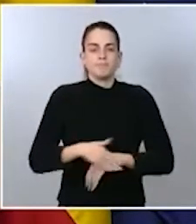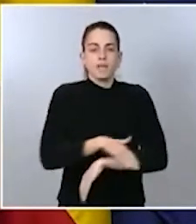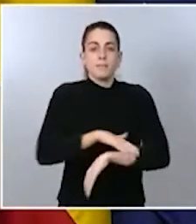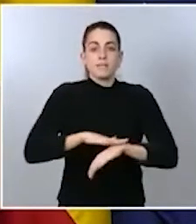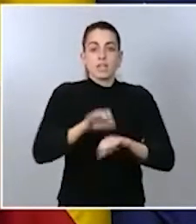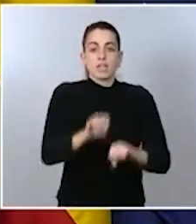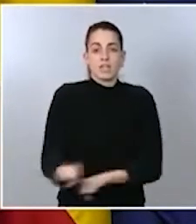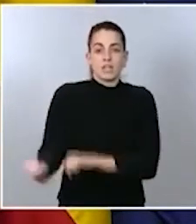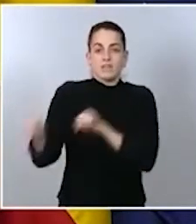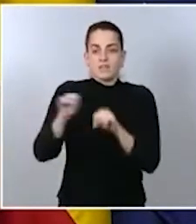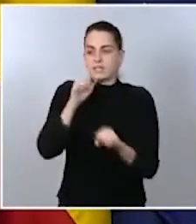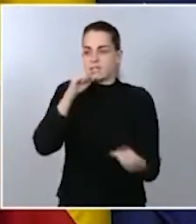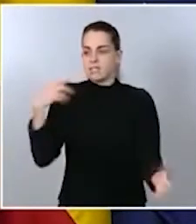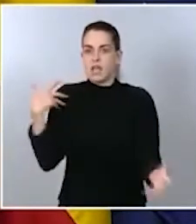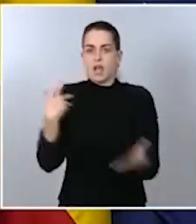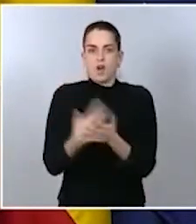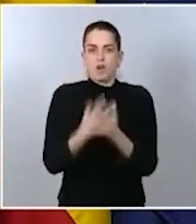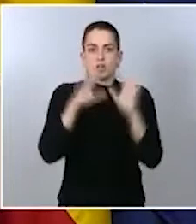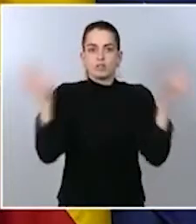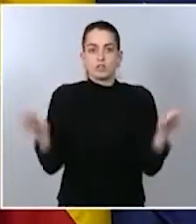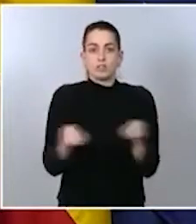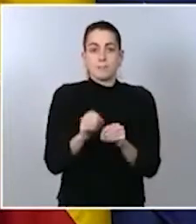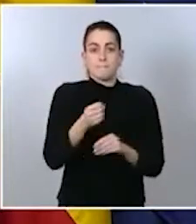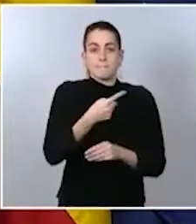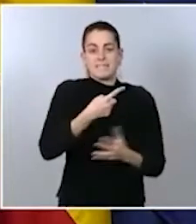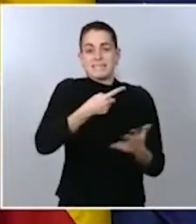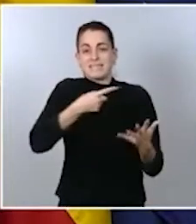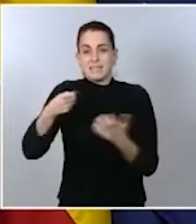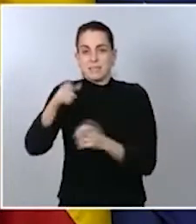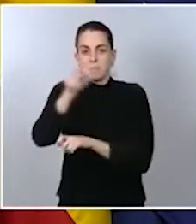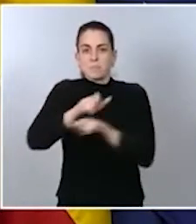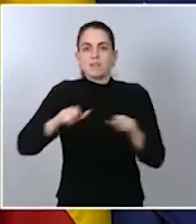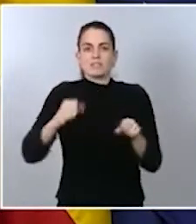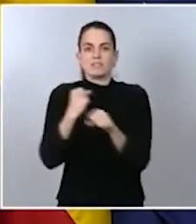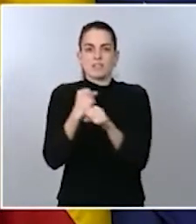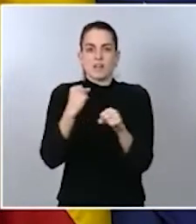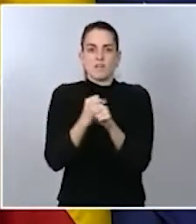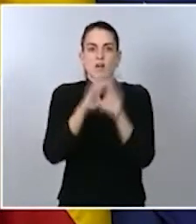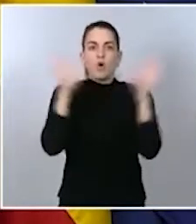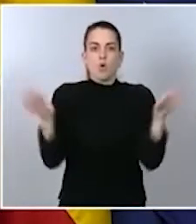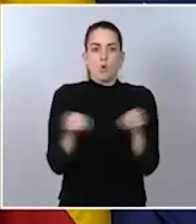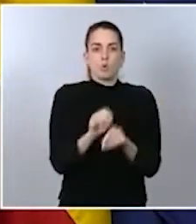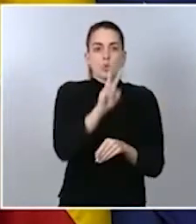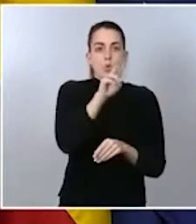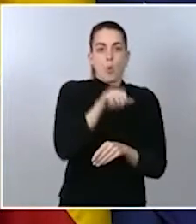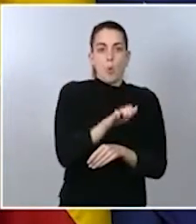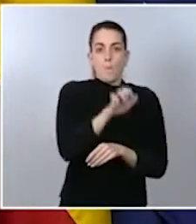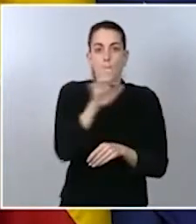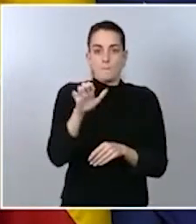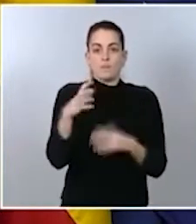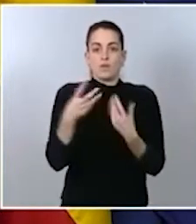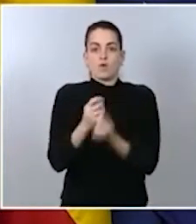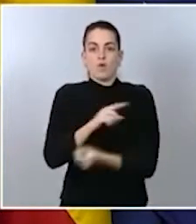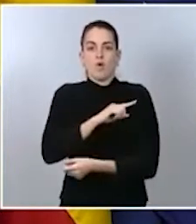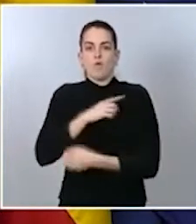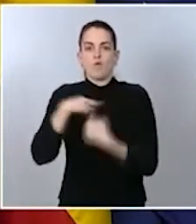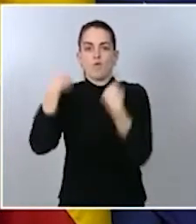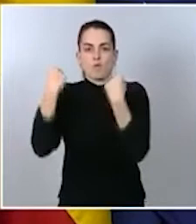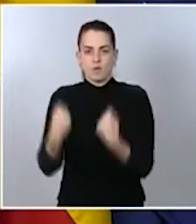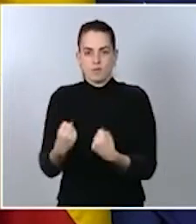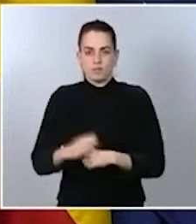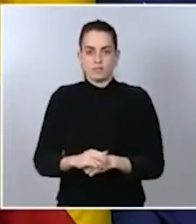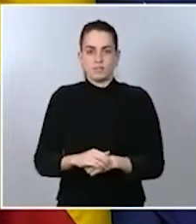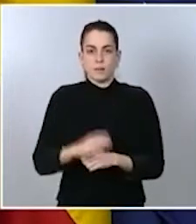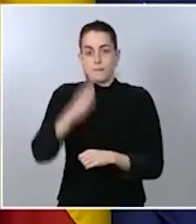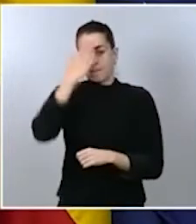fecha un total de 1600 efectivos entre la ume y el resto de las fuerzas armadas principalmente el ejército de